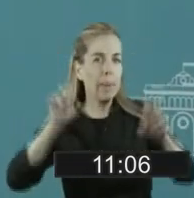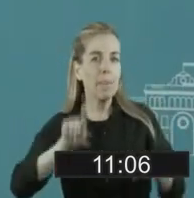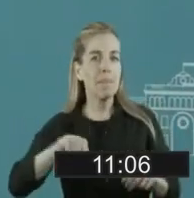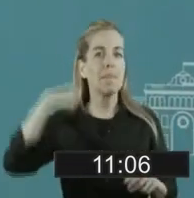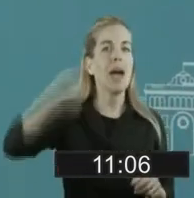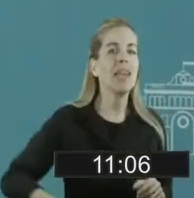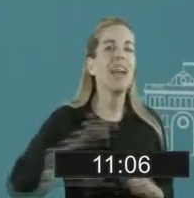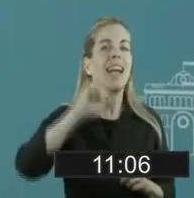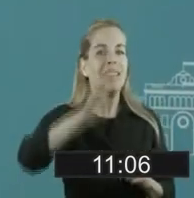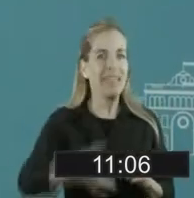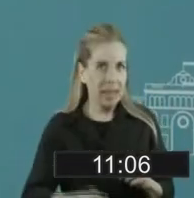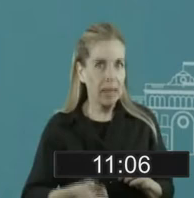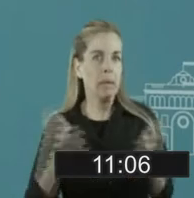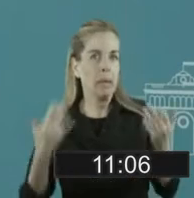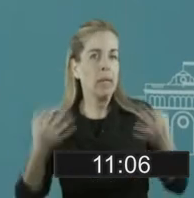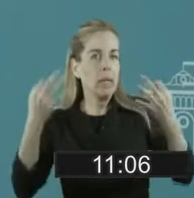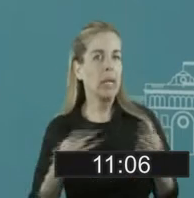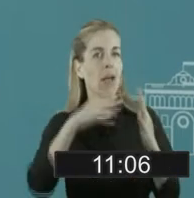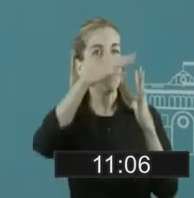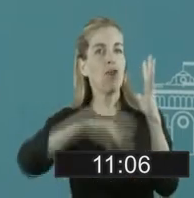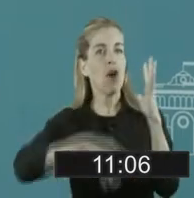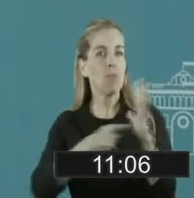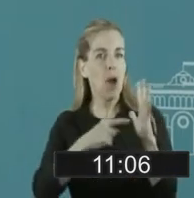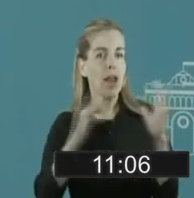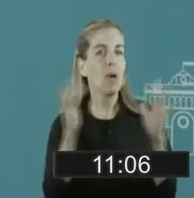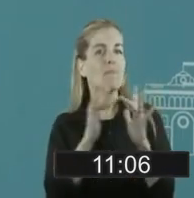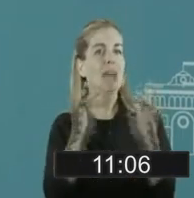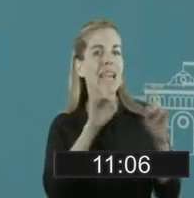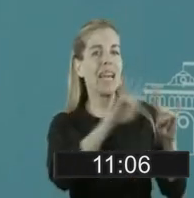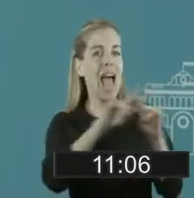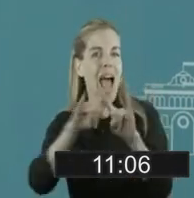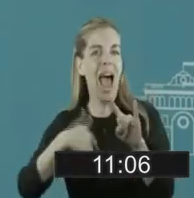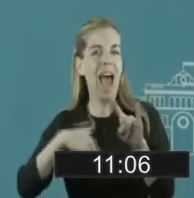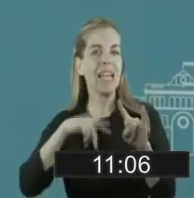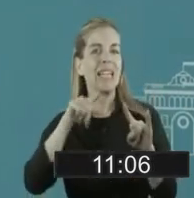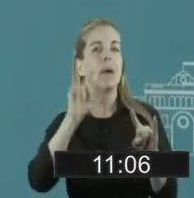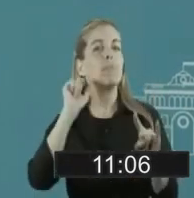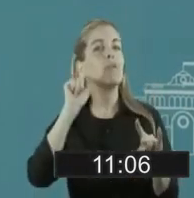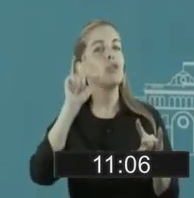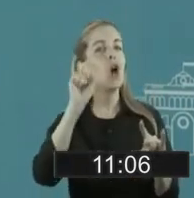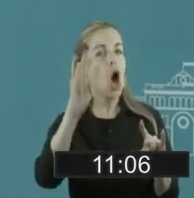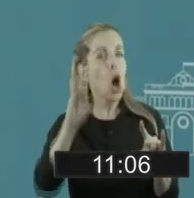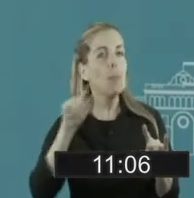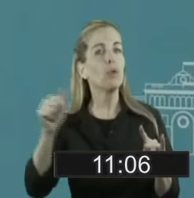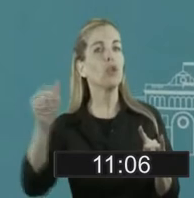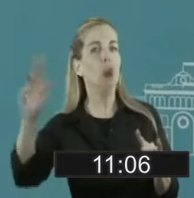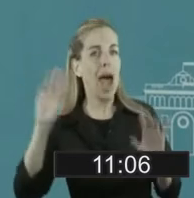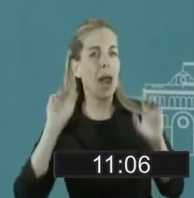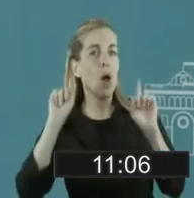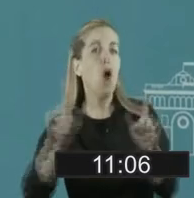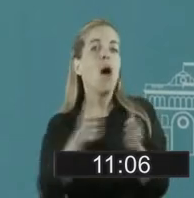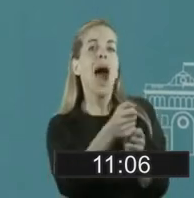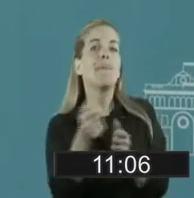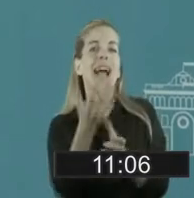a estar disponibles los formularios en la página de argentina.gov, también a partir de la aplicación Mi Argentina, que todos